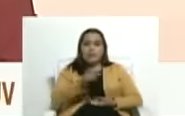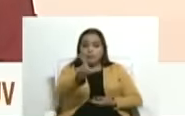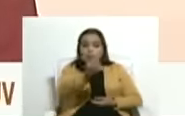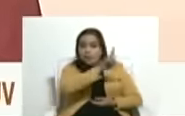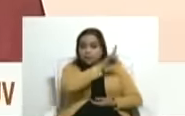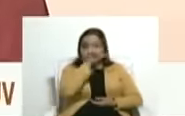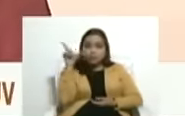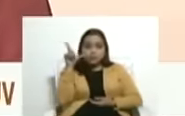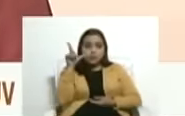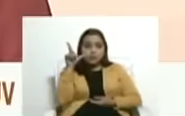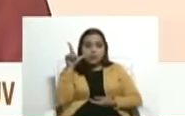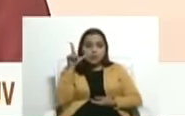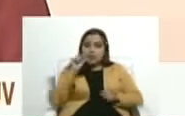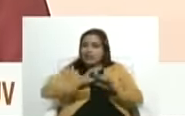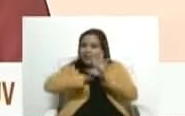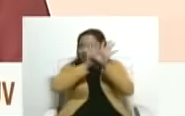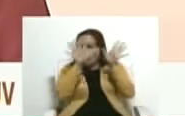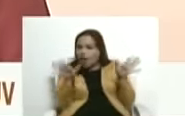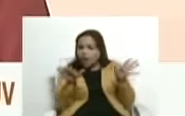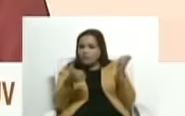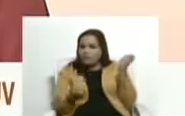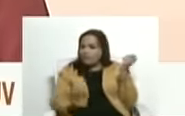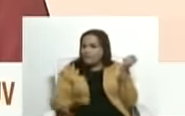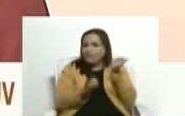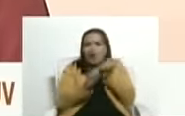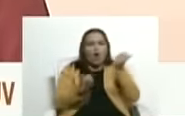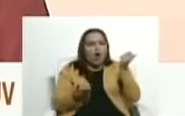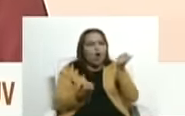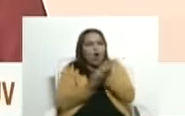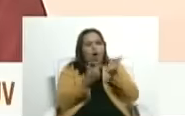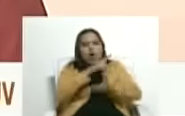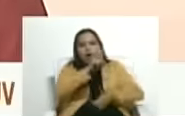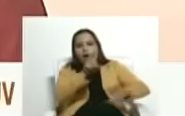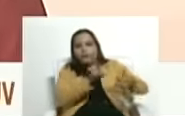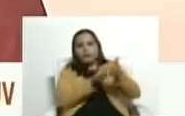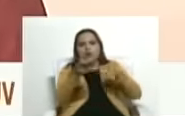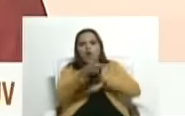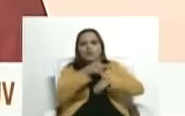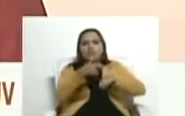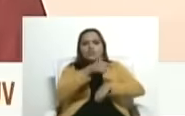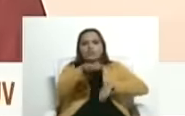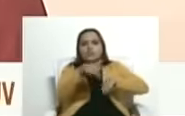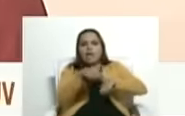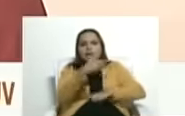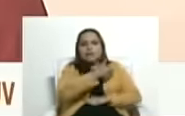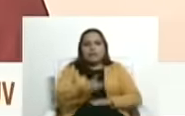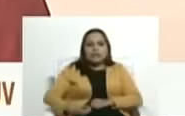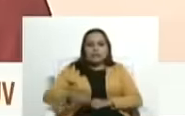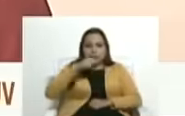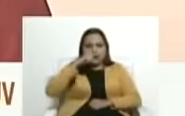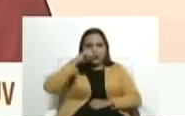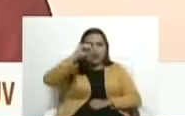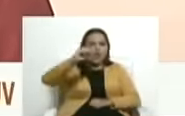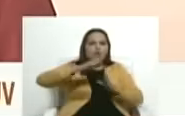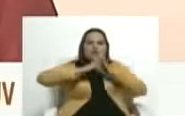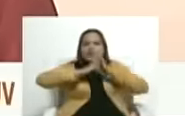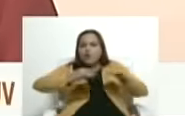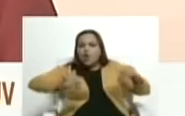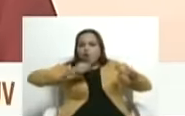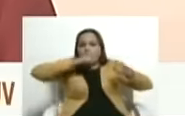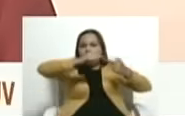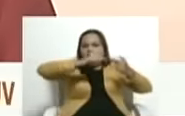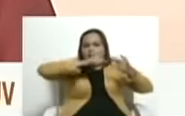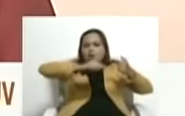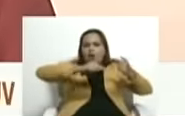ahí ha sido muy enfático. Apoyamos absolutamente al gobierno nacional, al presidente Nicolás Maduro, todas las acciones que hasta